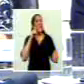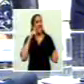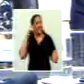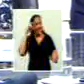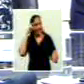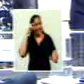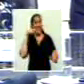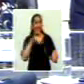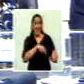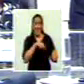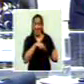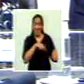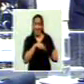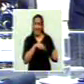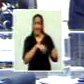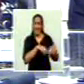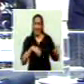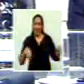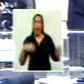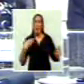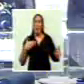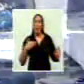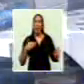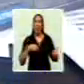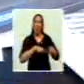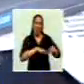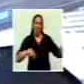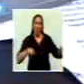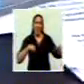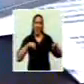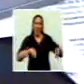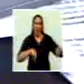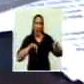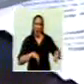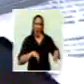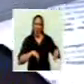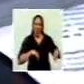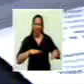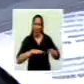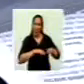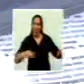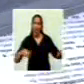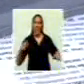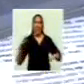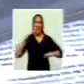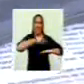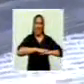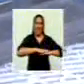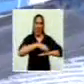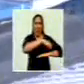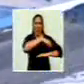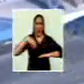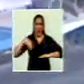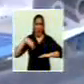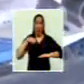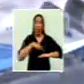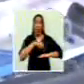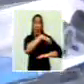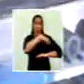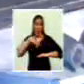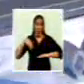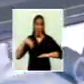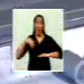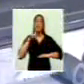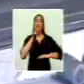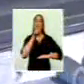bogey es lo que permite el rodamiento de los vagones. Y estos son los vagones, los vagones tolvas. Este es